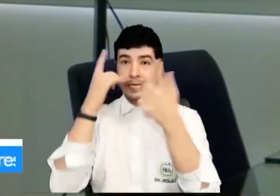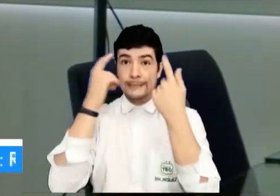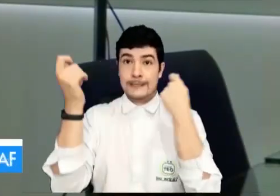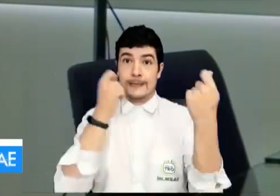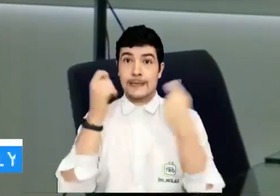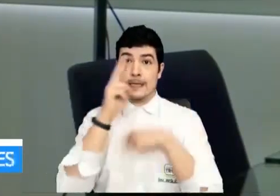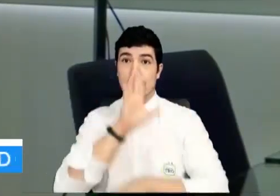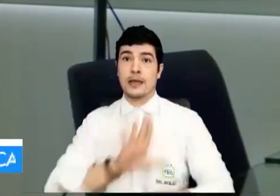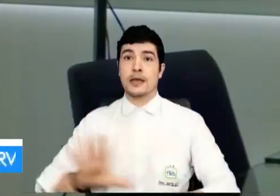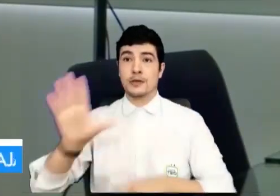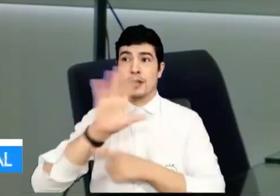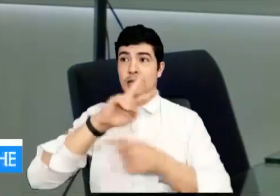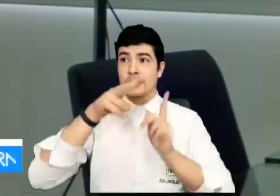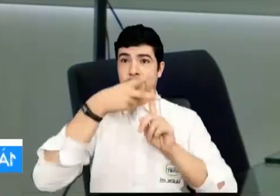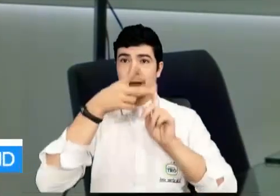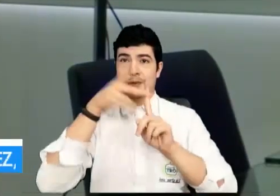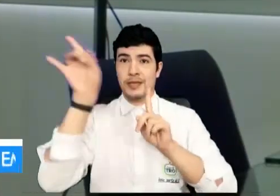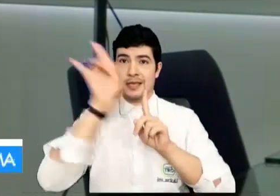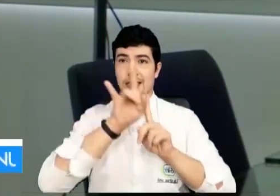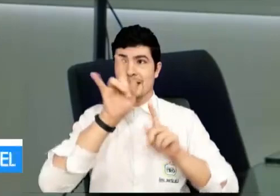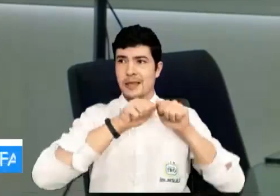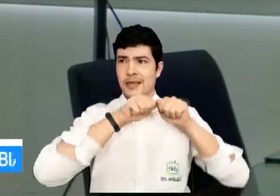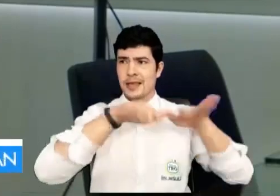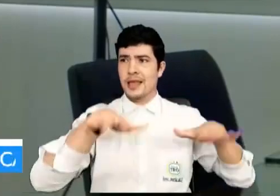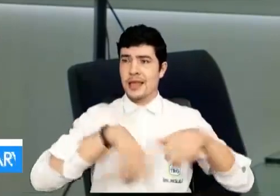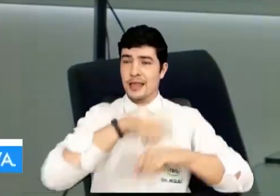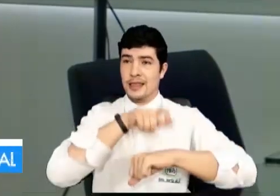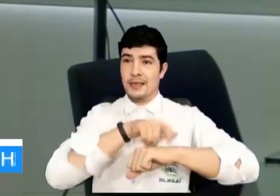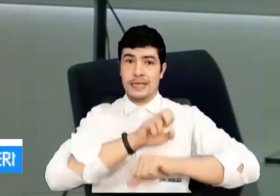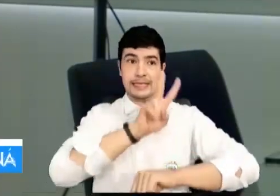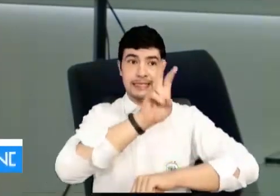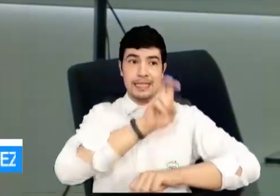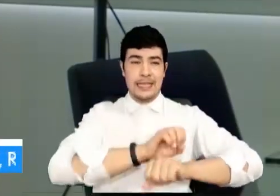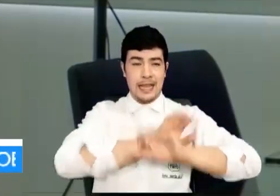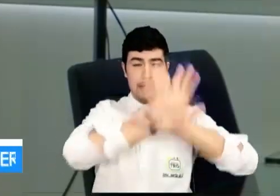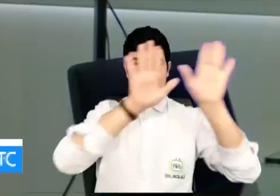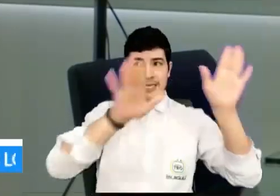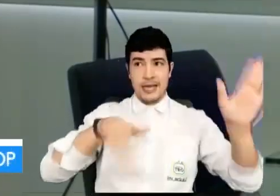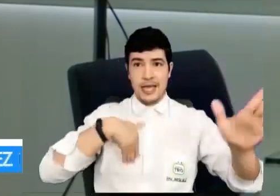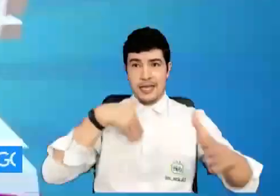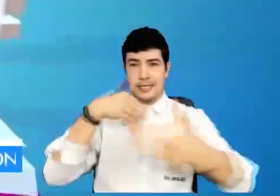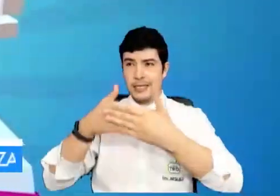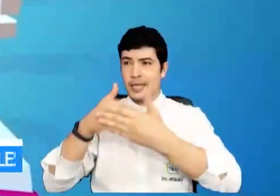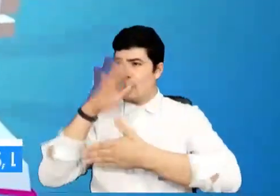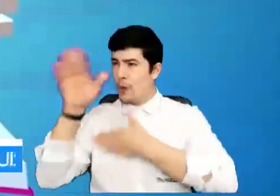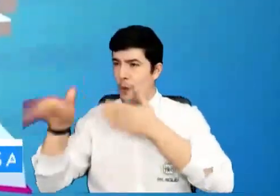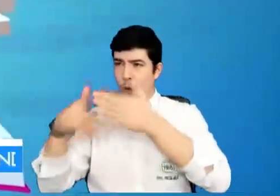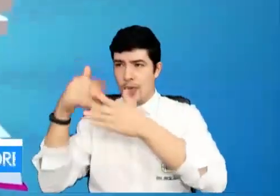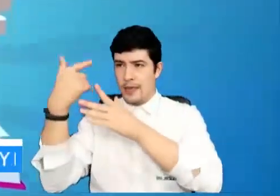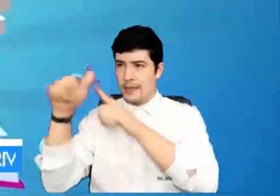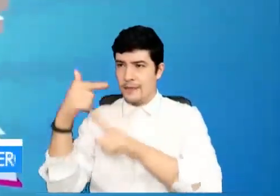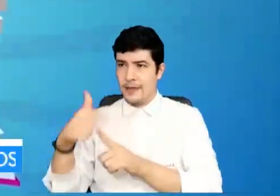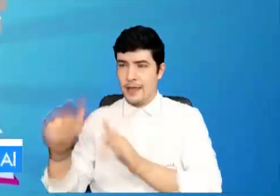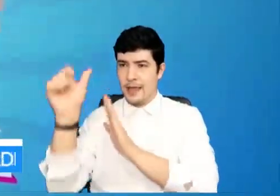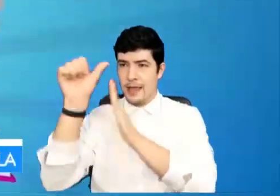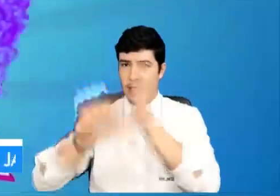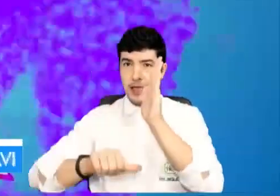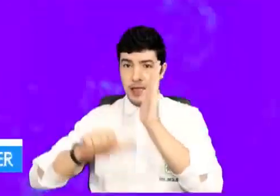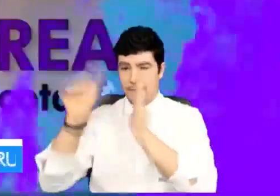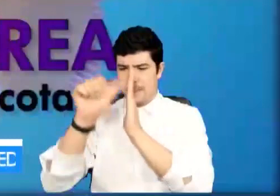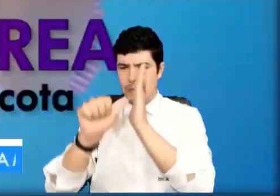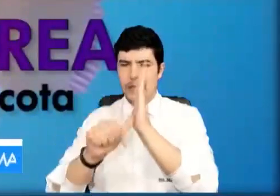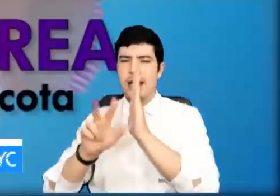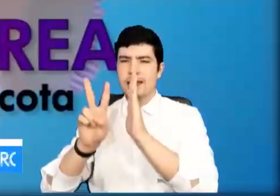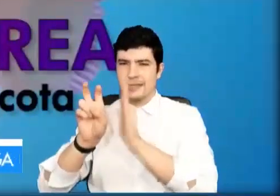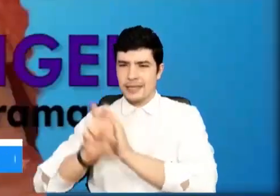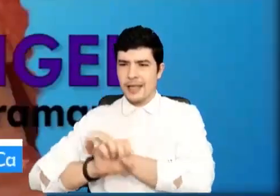de programación a través del programa nacional Mi Señal. Luego continuamos para los que la semana pasada no pudieron ver el inicio, los 5 programas